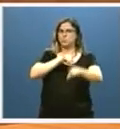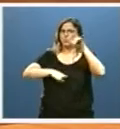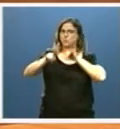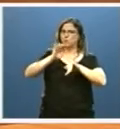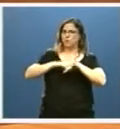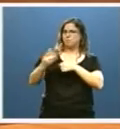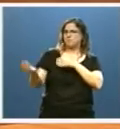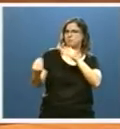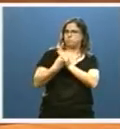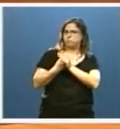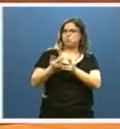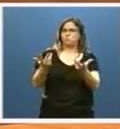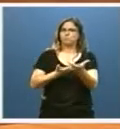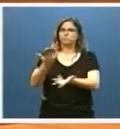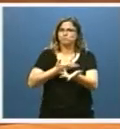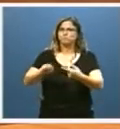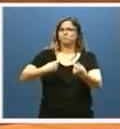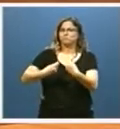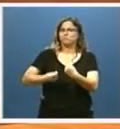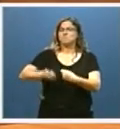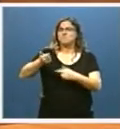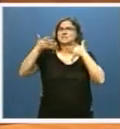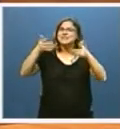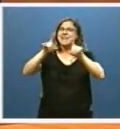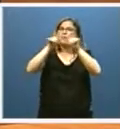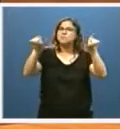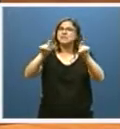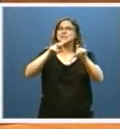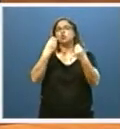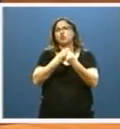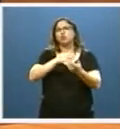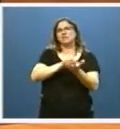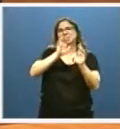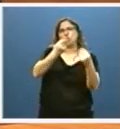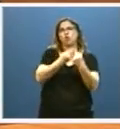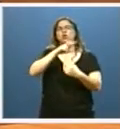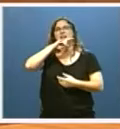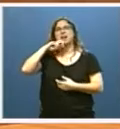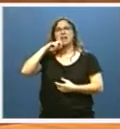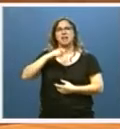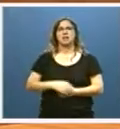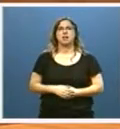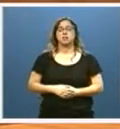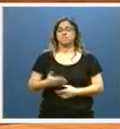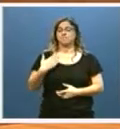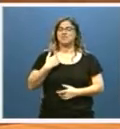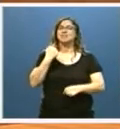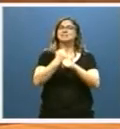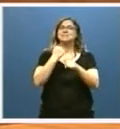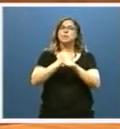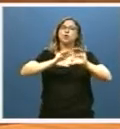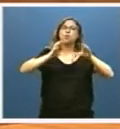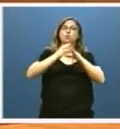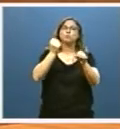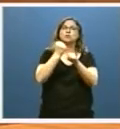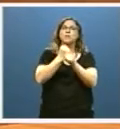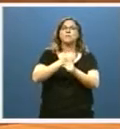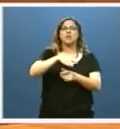comercial y abrir y abrir vías de colaboración empresarial dentro de la actividad de las comunidades de trabajo con las regiones